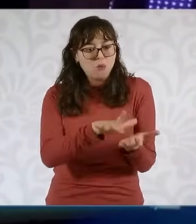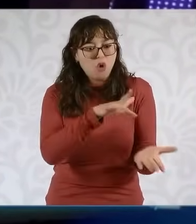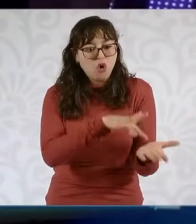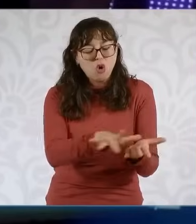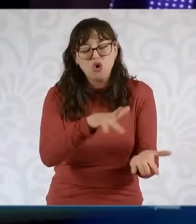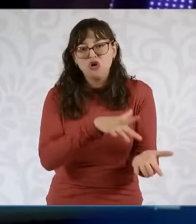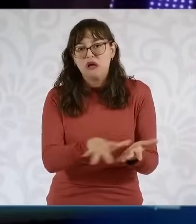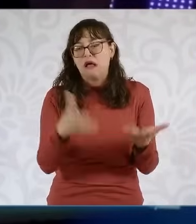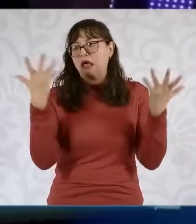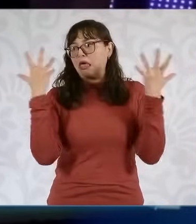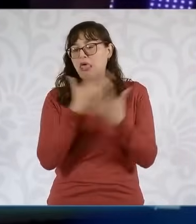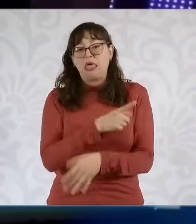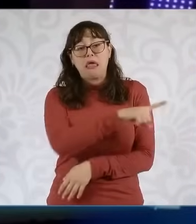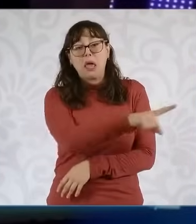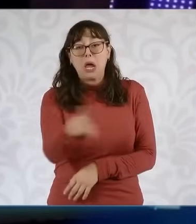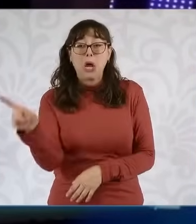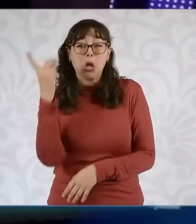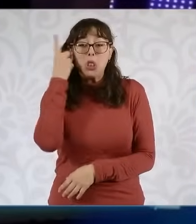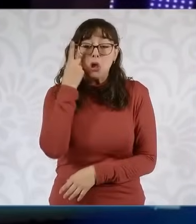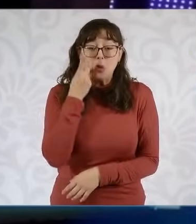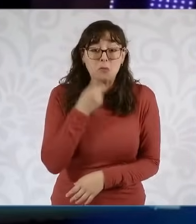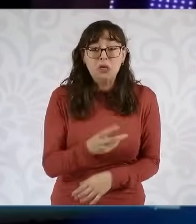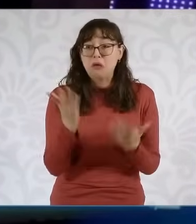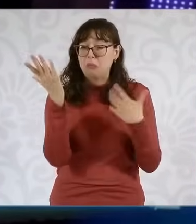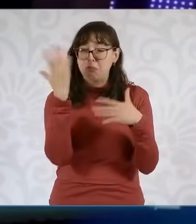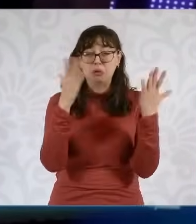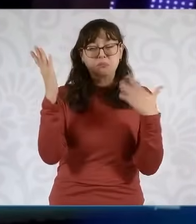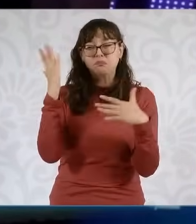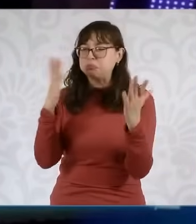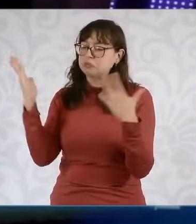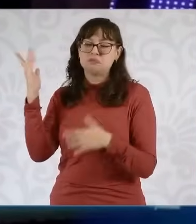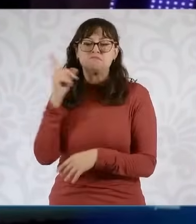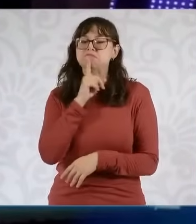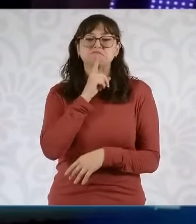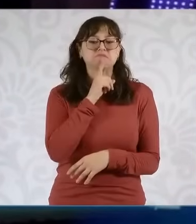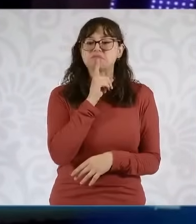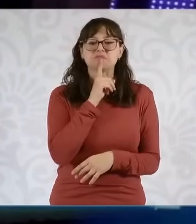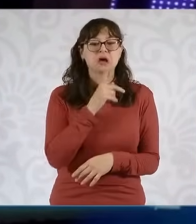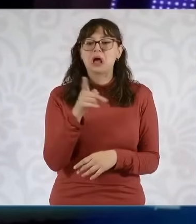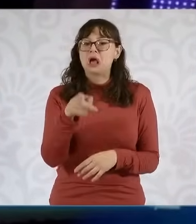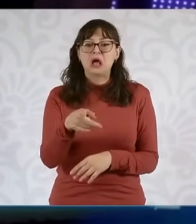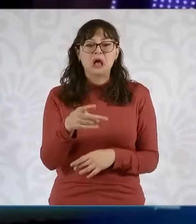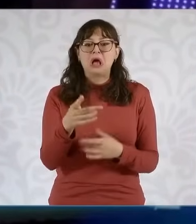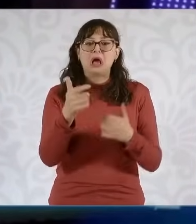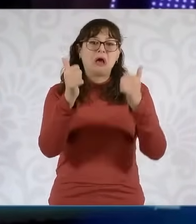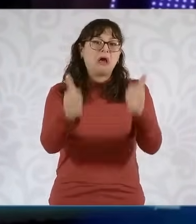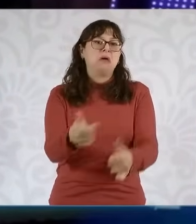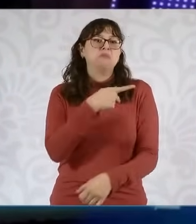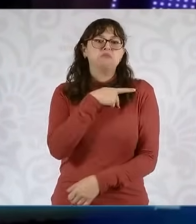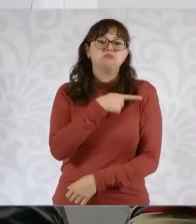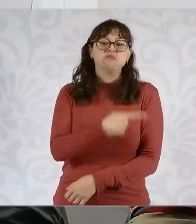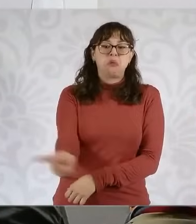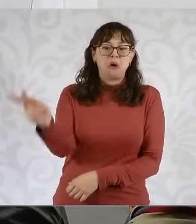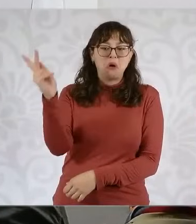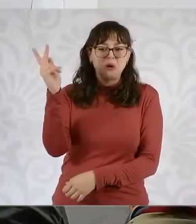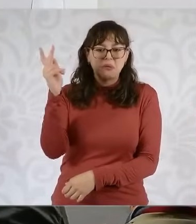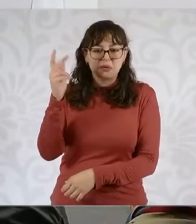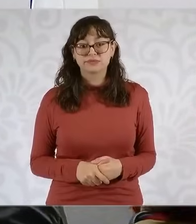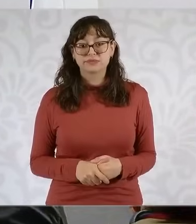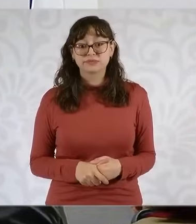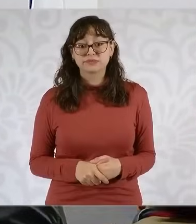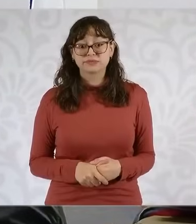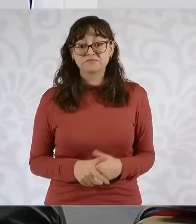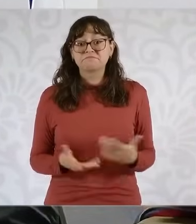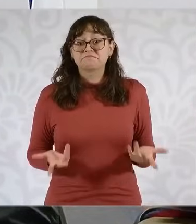adormecedora, que no impulsa el crecimiento, que no impulsa que la gente salga adelante, sino que la mantiene en su estatus